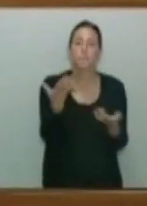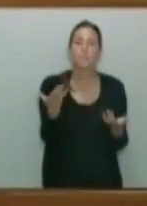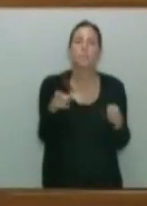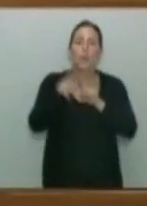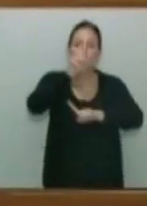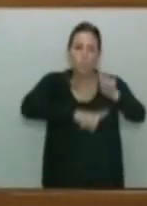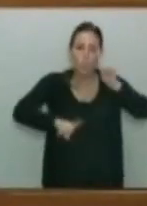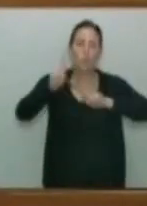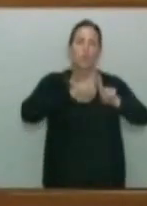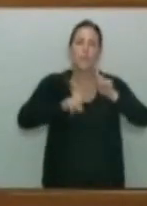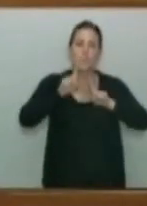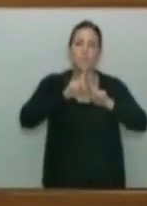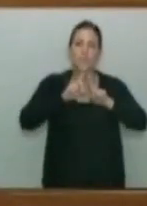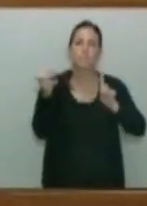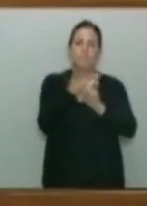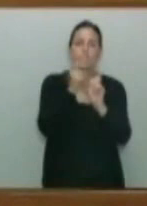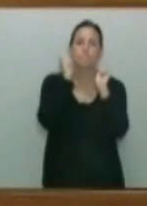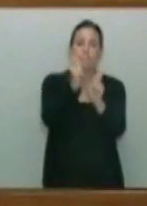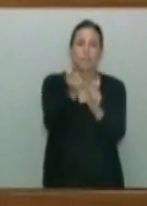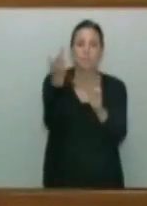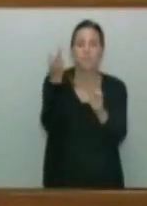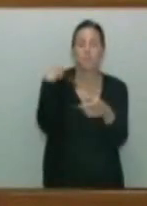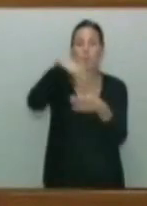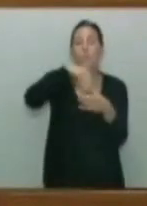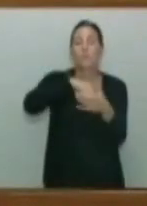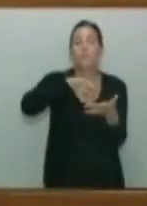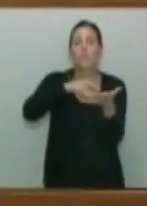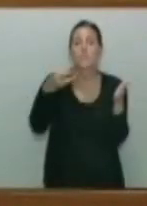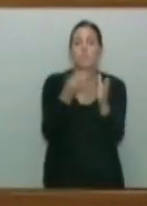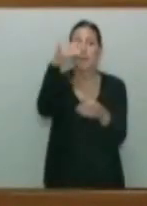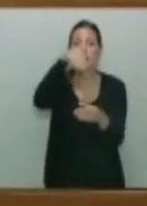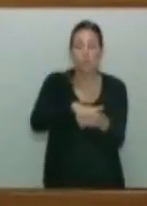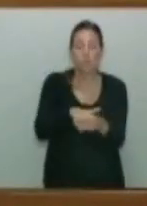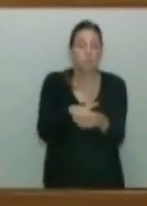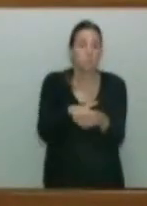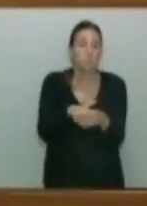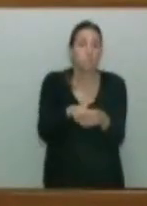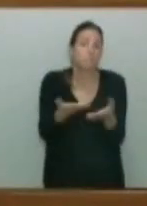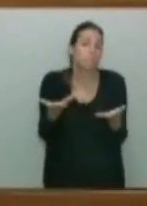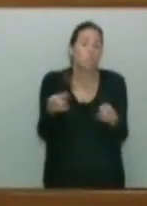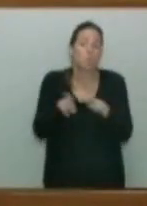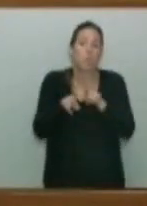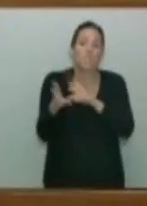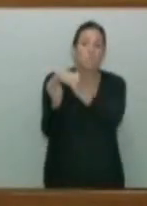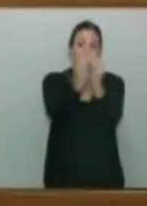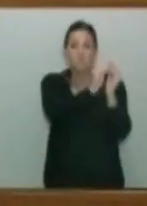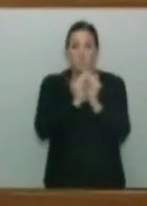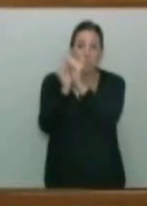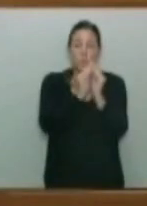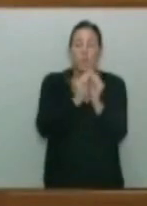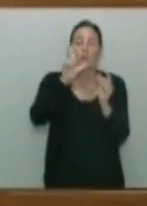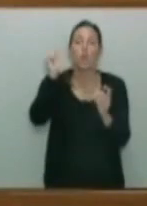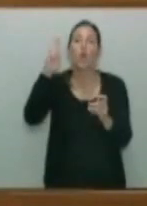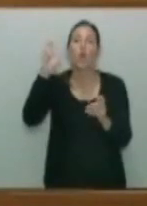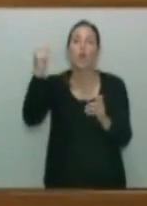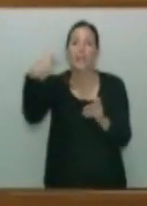de problemas que tiene nuestro sistema electoral, que por otra parte son comunes al sistema electoral general, a la LOREG. Sí es